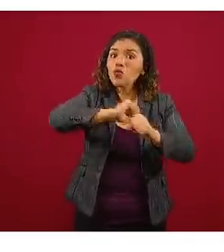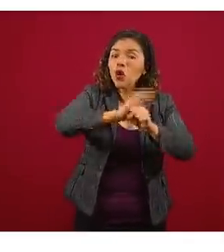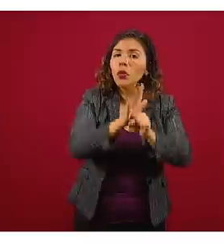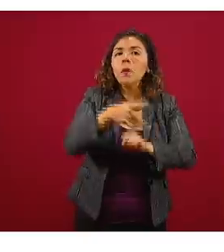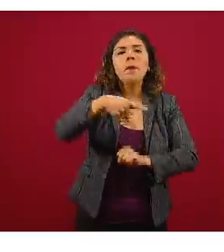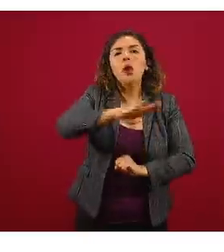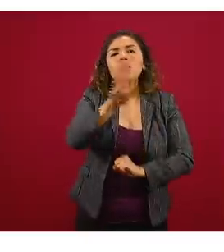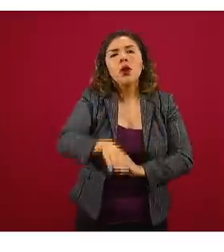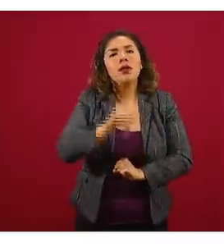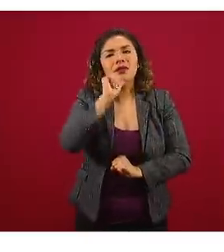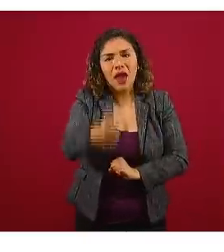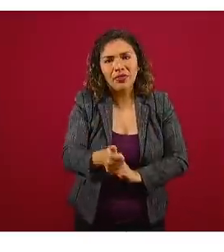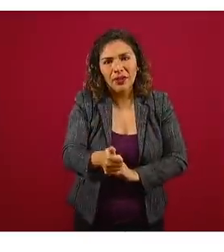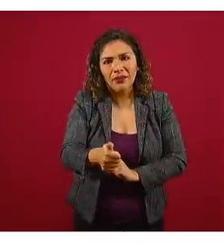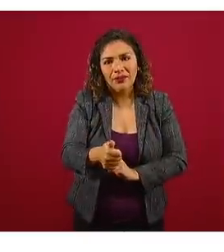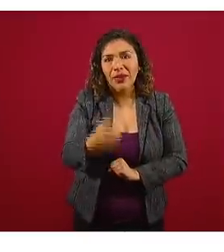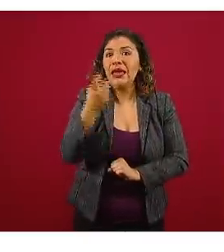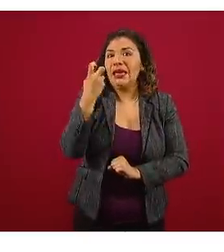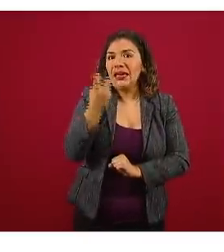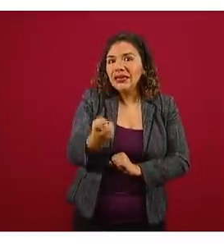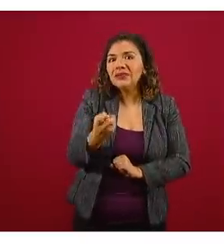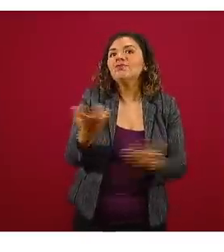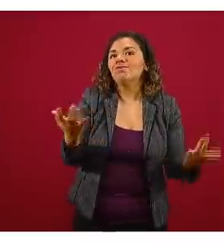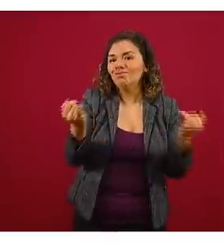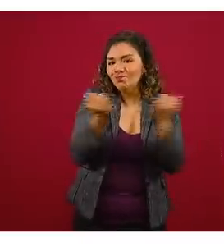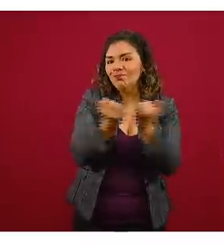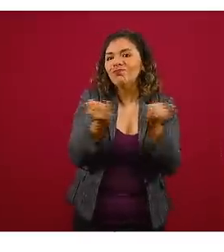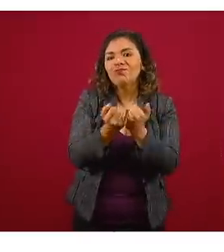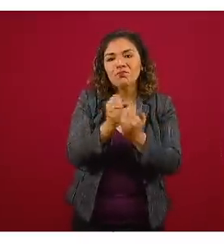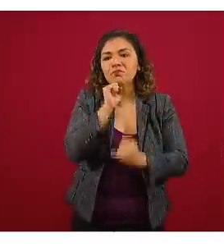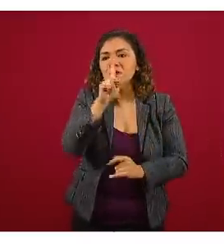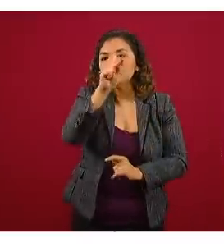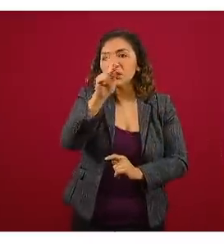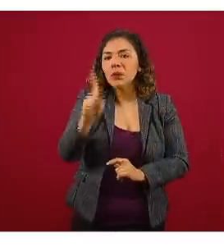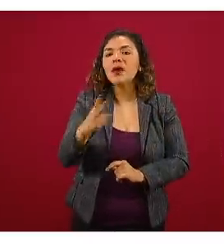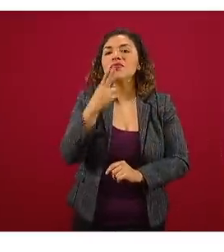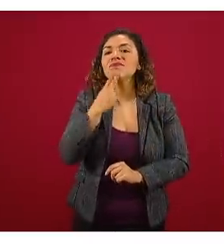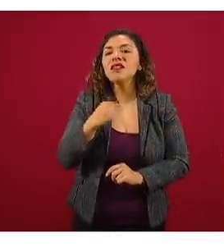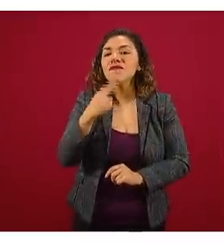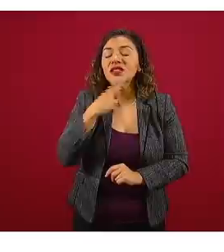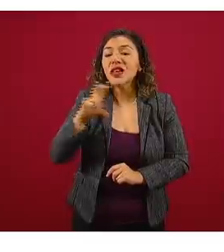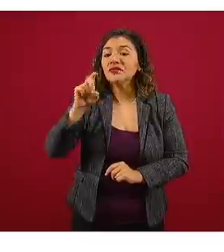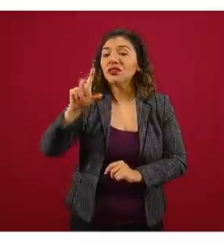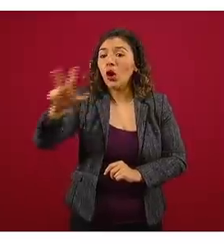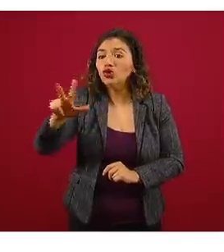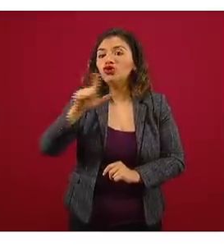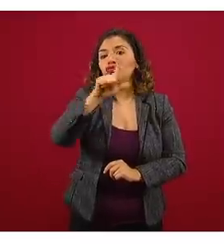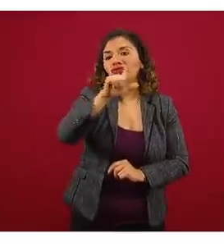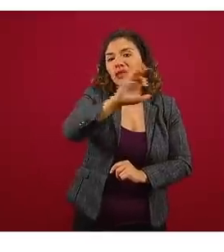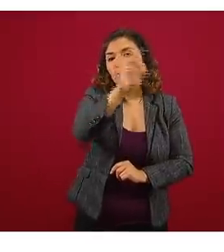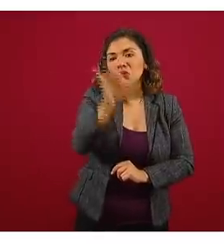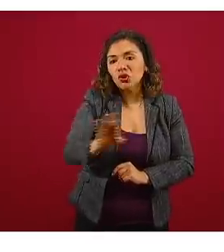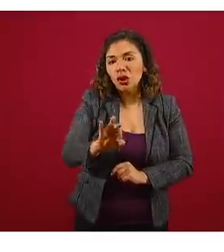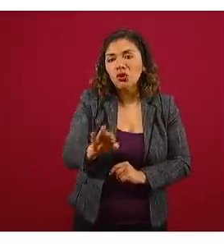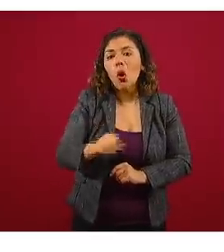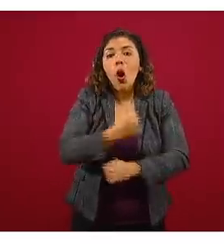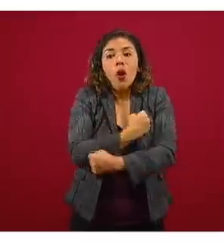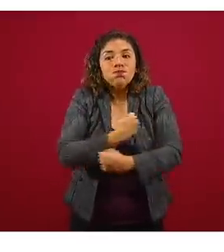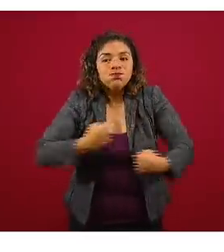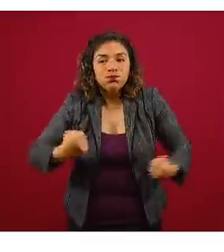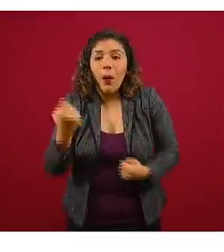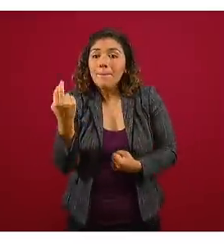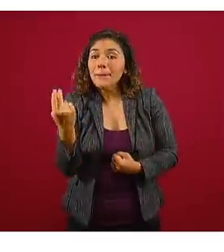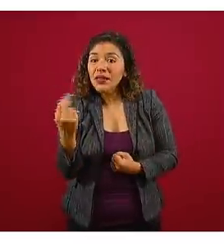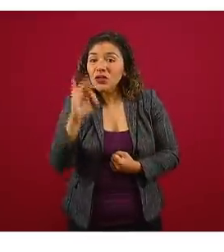fallecieron esto es también el caso de diabetes 38 contra 17 por ciento obesidad